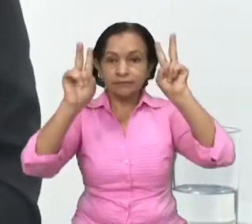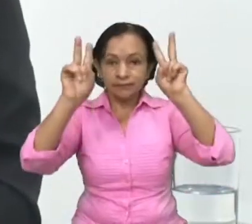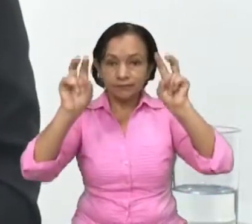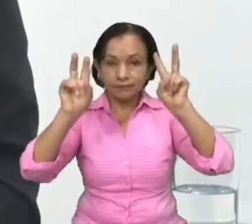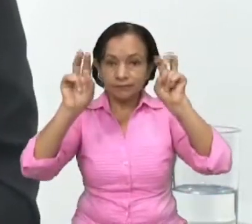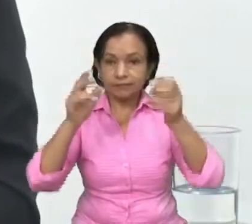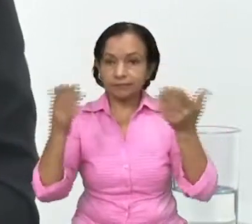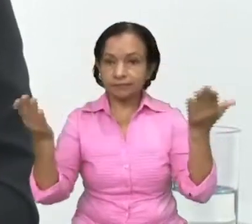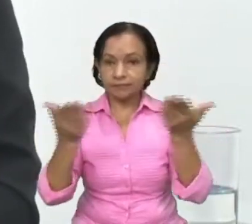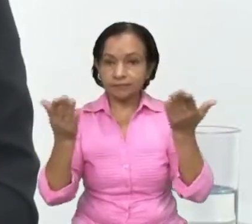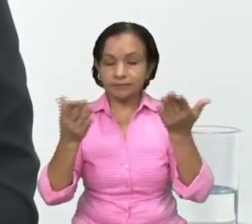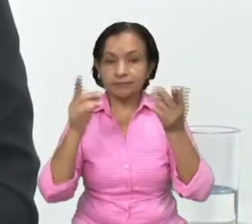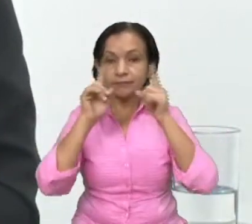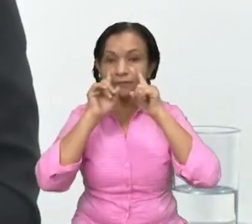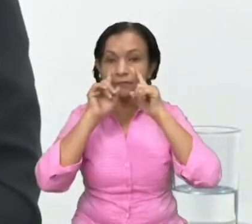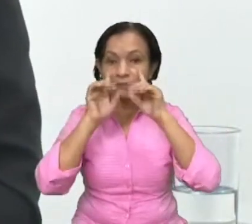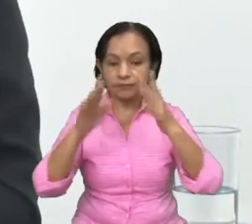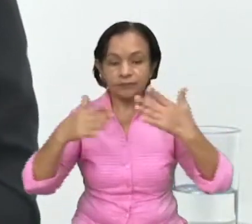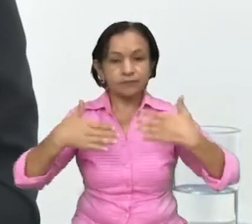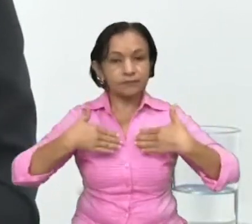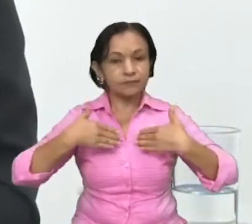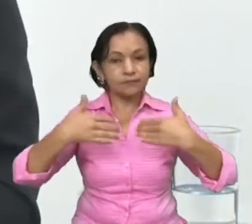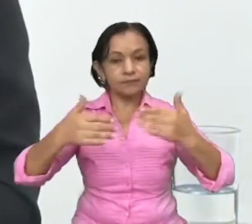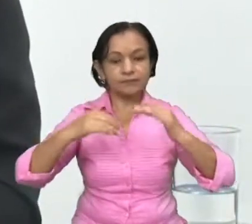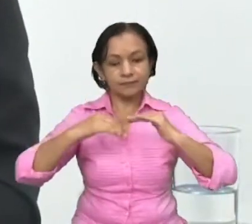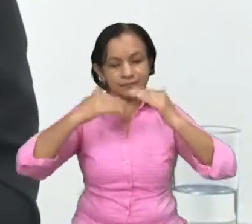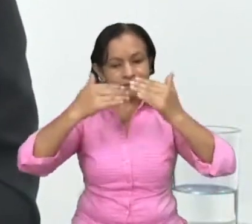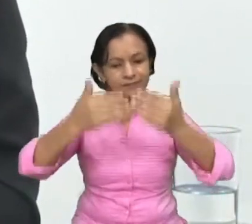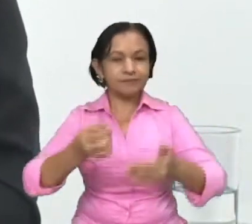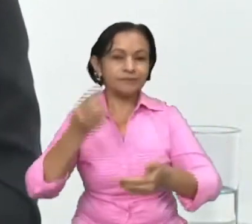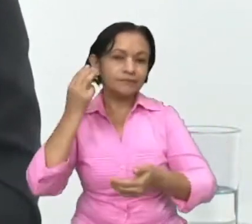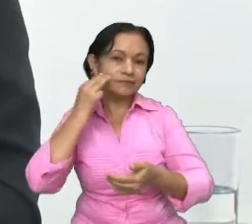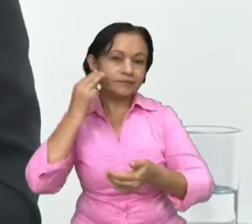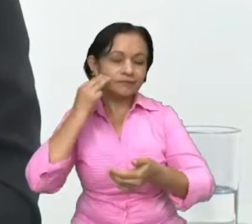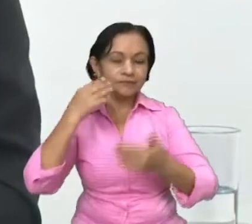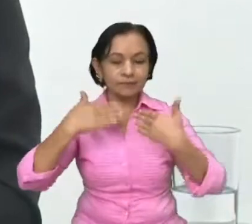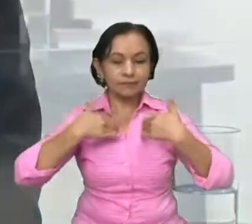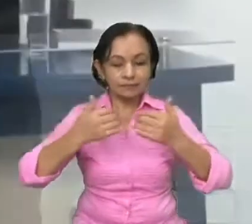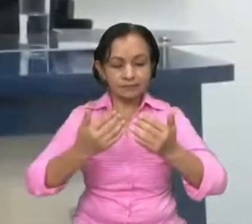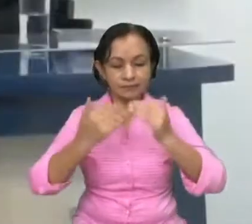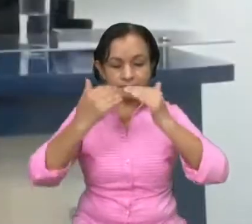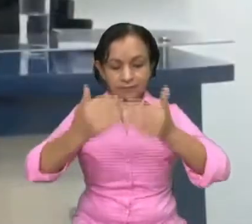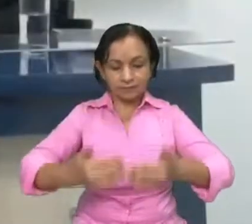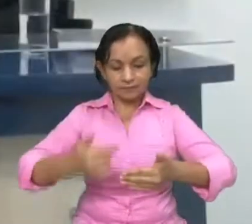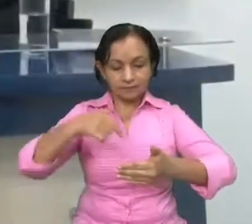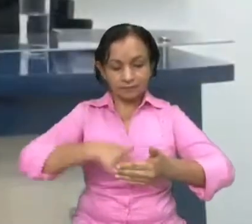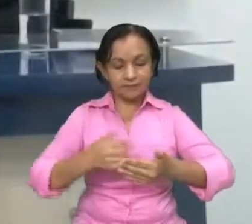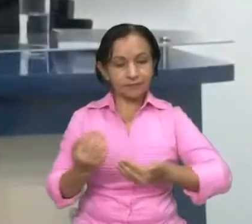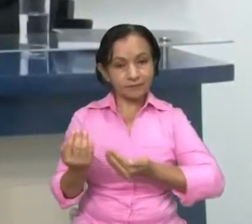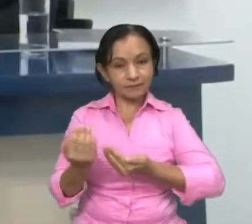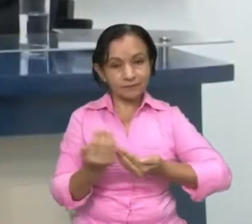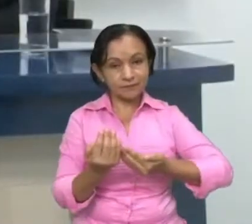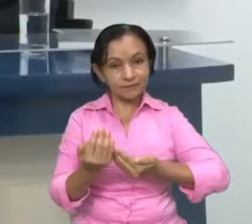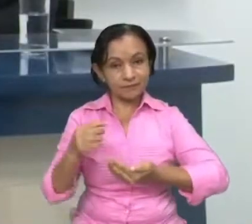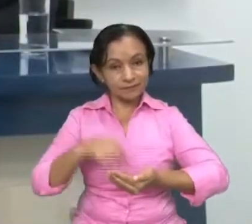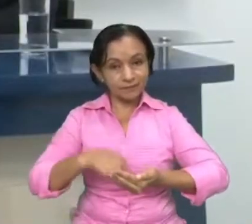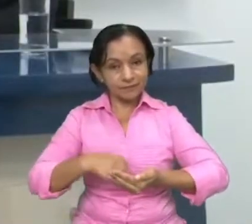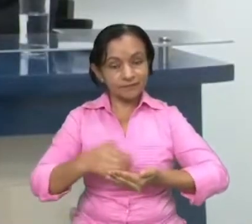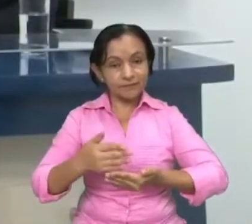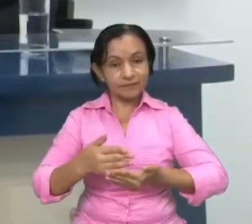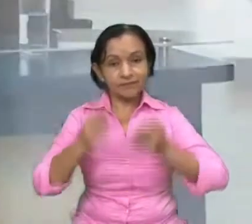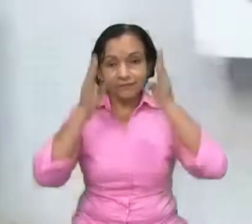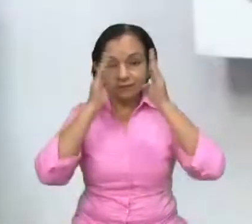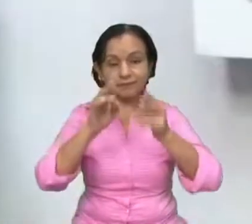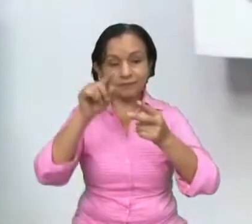materia de velar por la salud materna, la salud fetal. En este momento estamos trabajando en